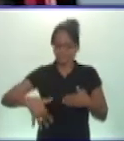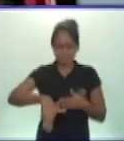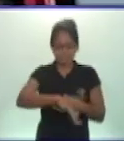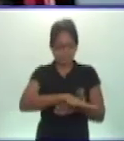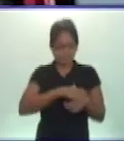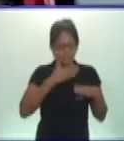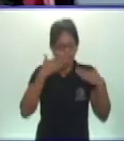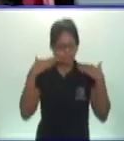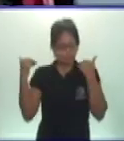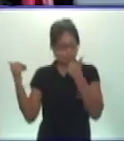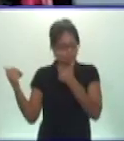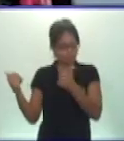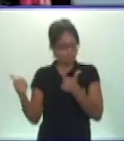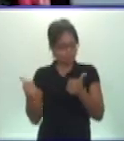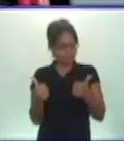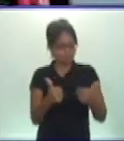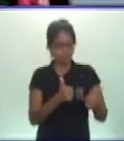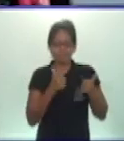perspectivas para